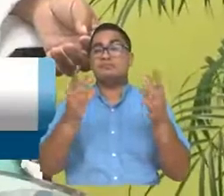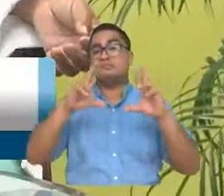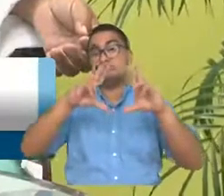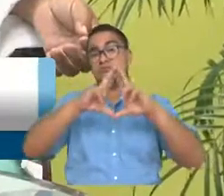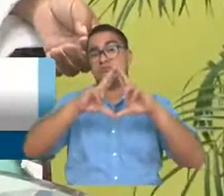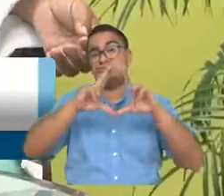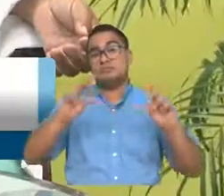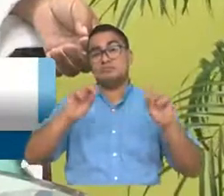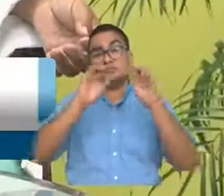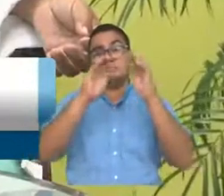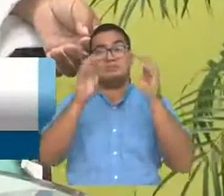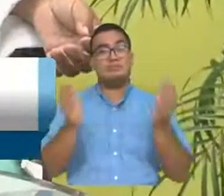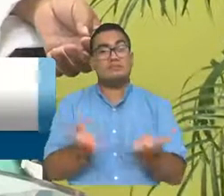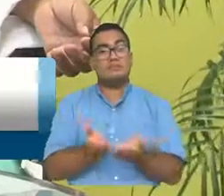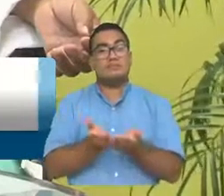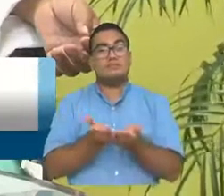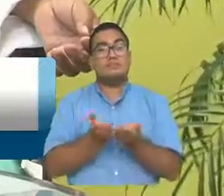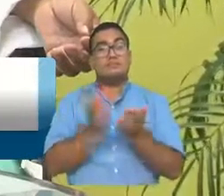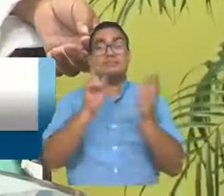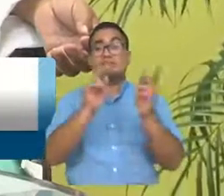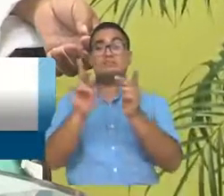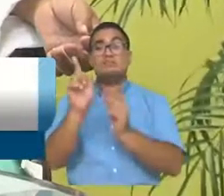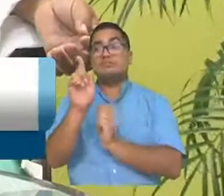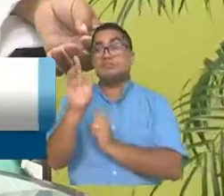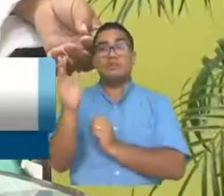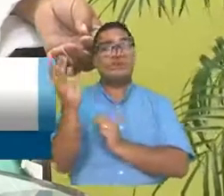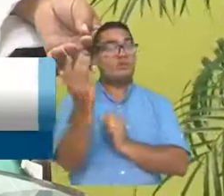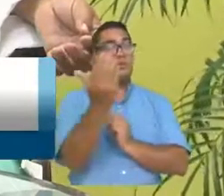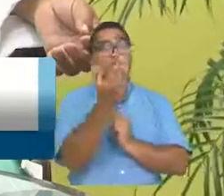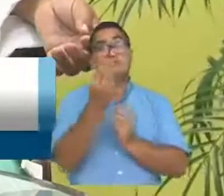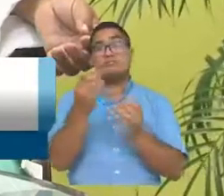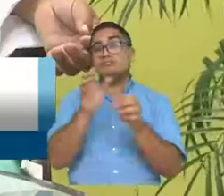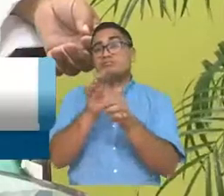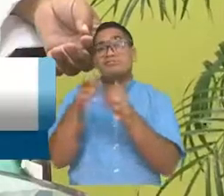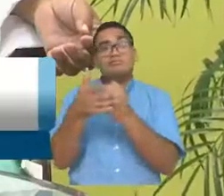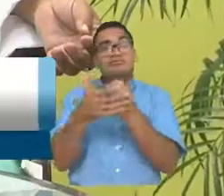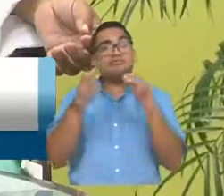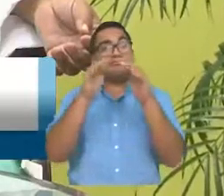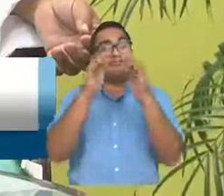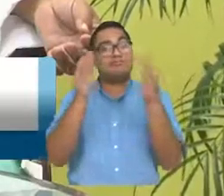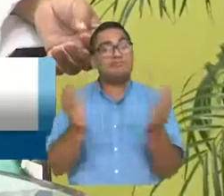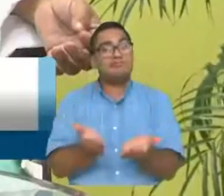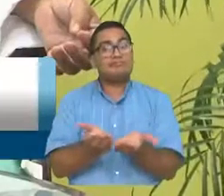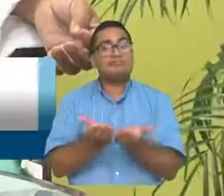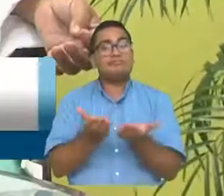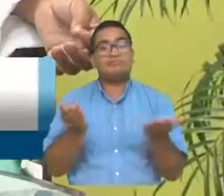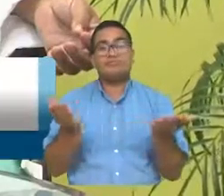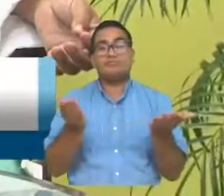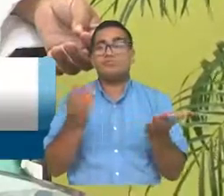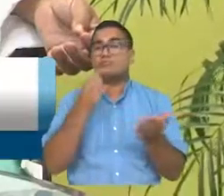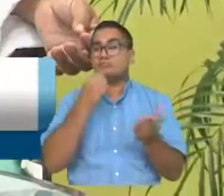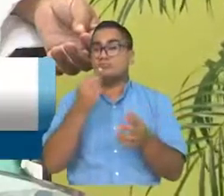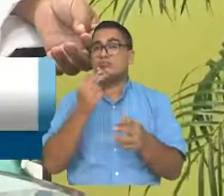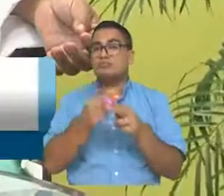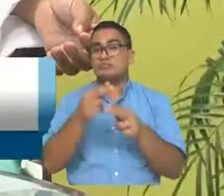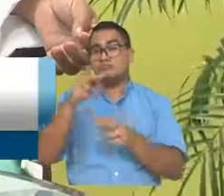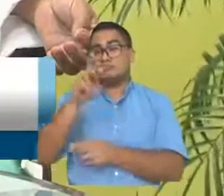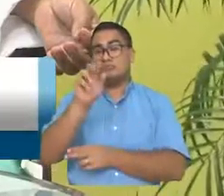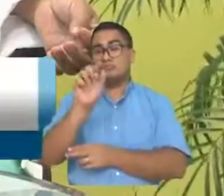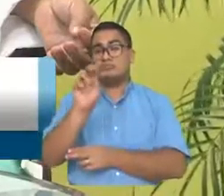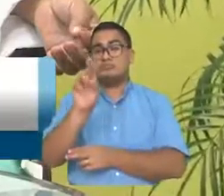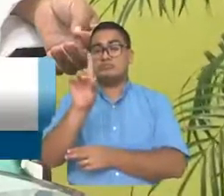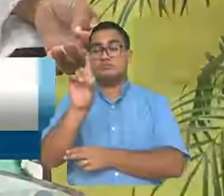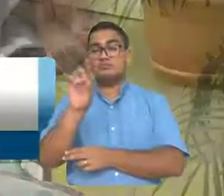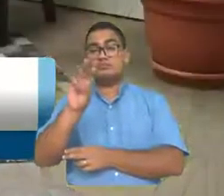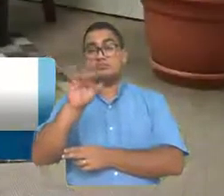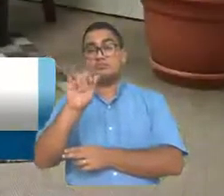Ok. Bueno, le agradecemos, compañera Carla Álvarez, doctora Carla Álvarez, por su valioso tiempo de haber explicado esta